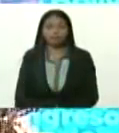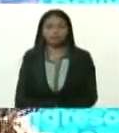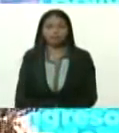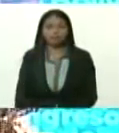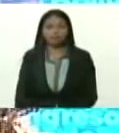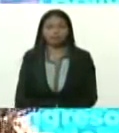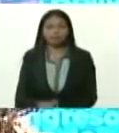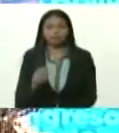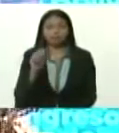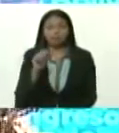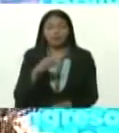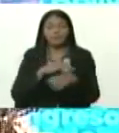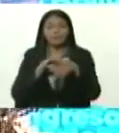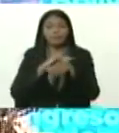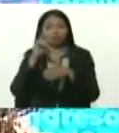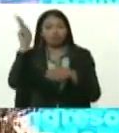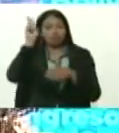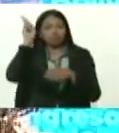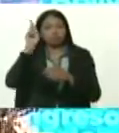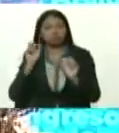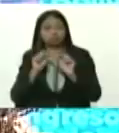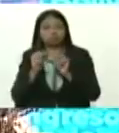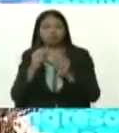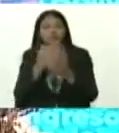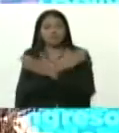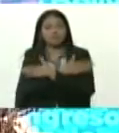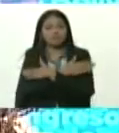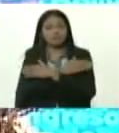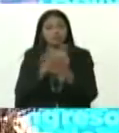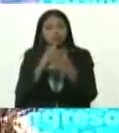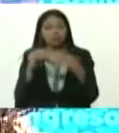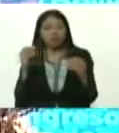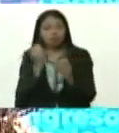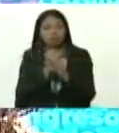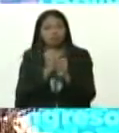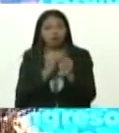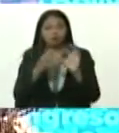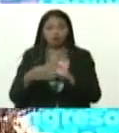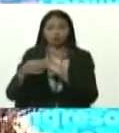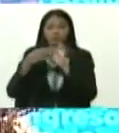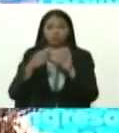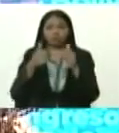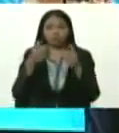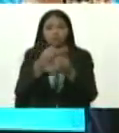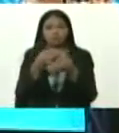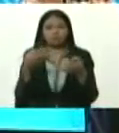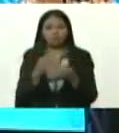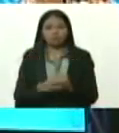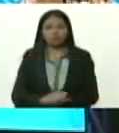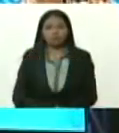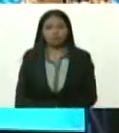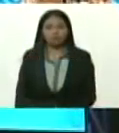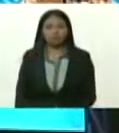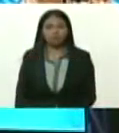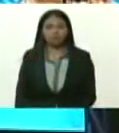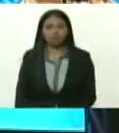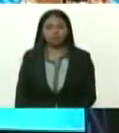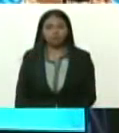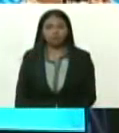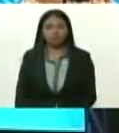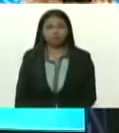Aloa Núñez. Quiero felicitar a Aloa por todo el trabajo unitario, de